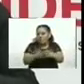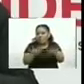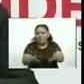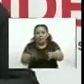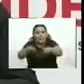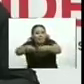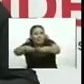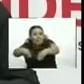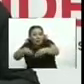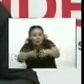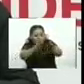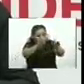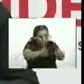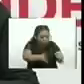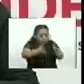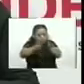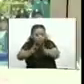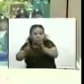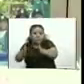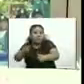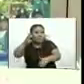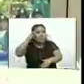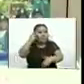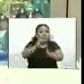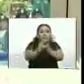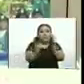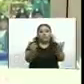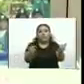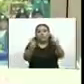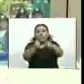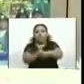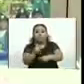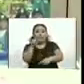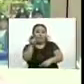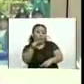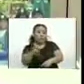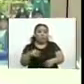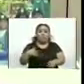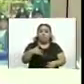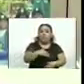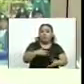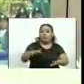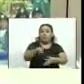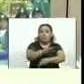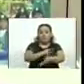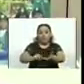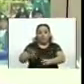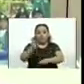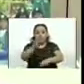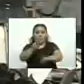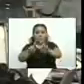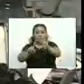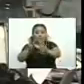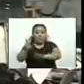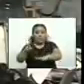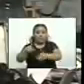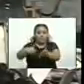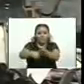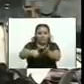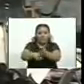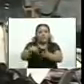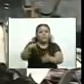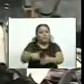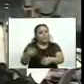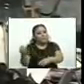Indudablemente que esto es un cambio cultural. El Ministerio de Medio Ambiente, de acuerdo a la ley, junto con las 262 alcaldías en El Salvador,